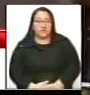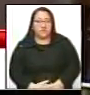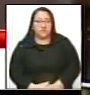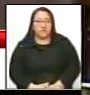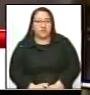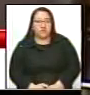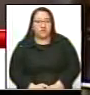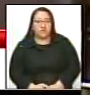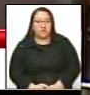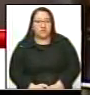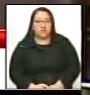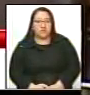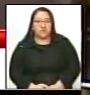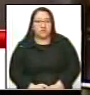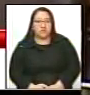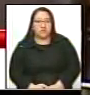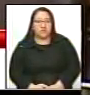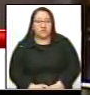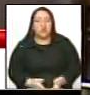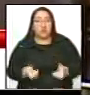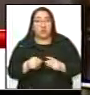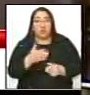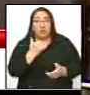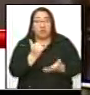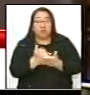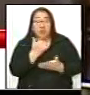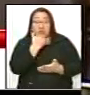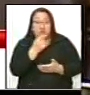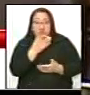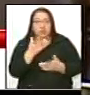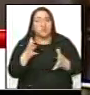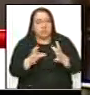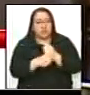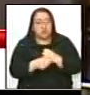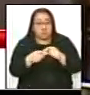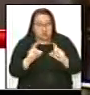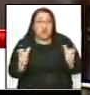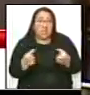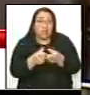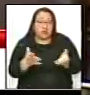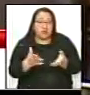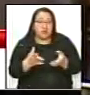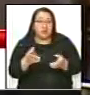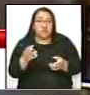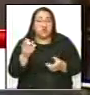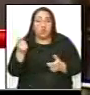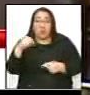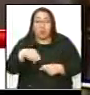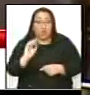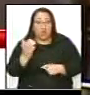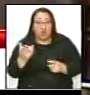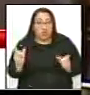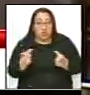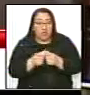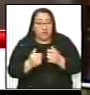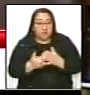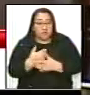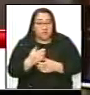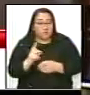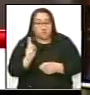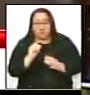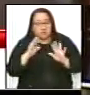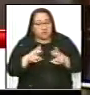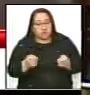Gracias, presidente. Cuando suceden estas situaciones, se toman decisiones. Para eso están las comisiones. La ausencia de una congresista no va a paralizar